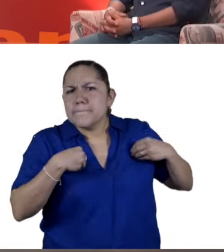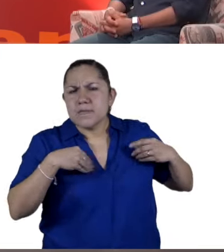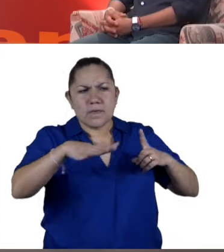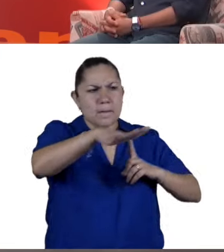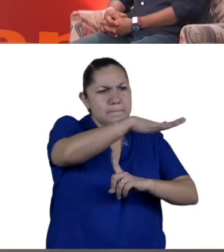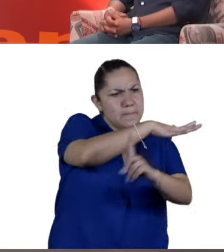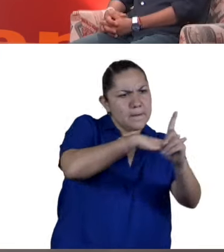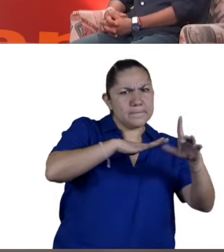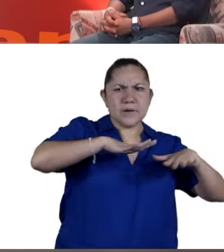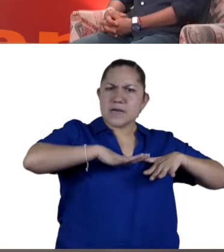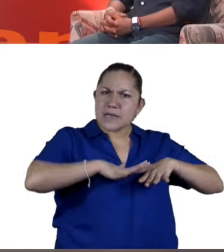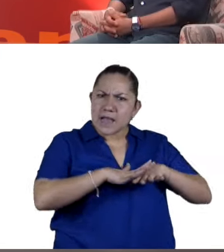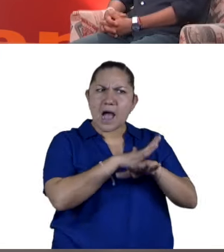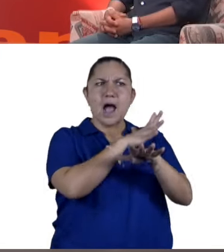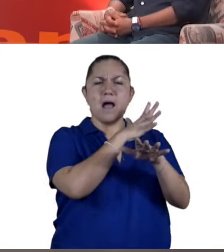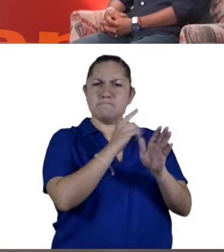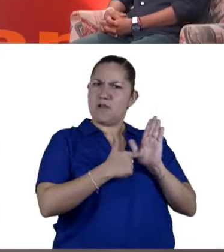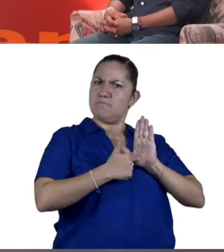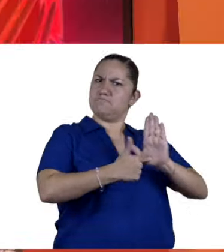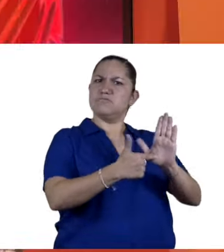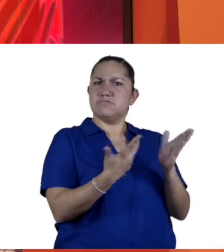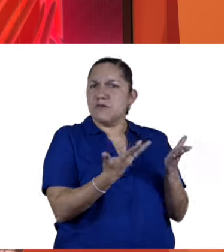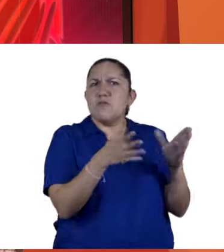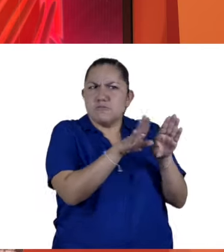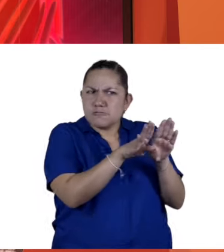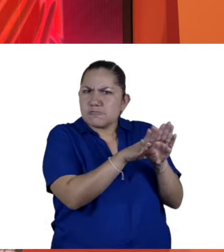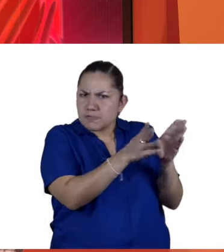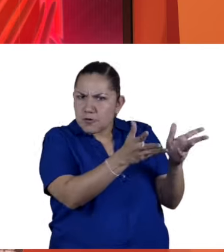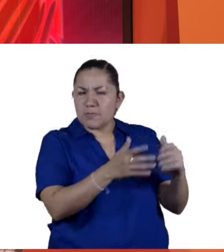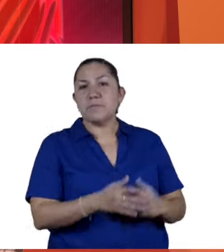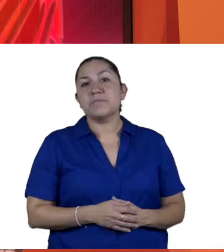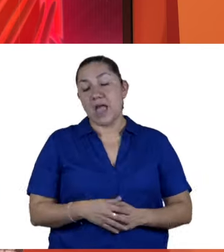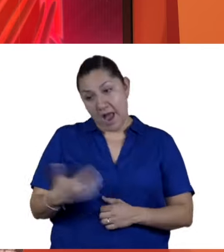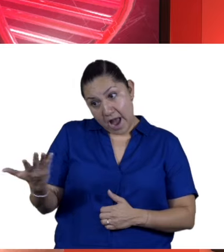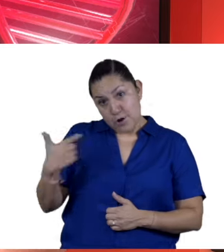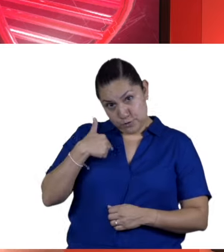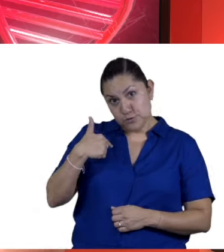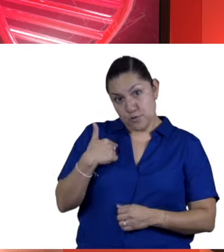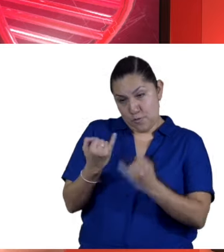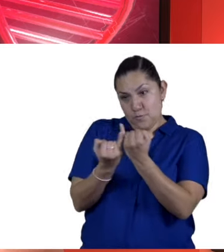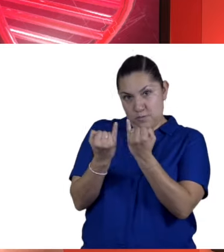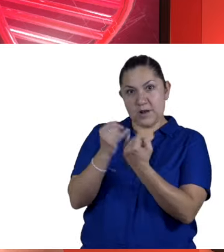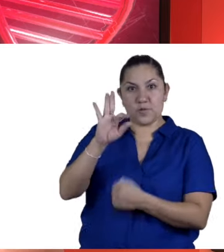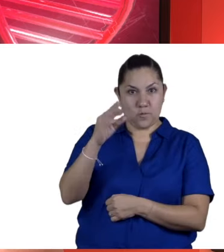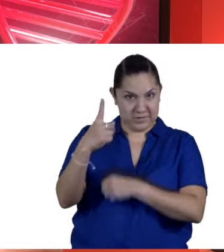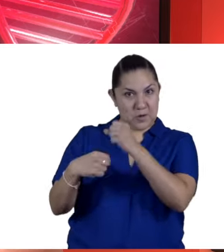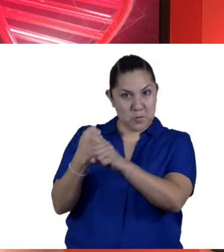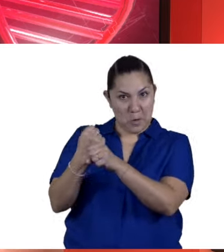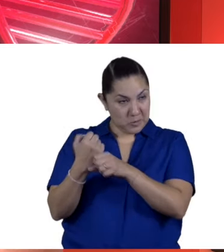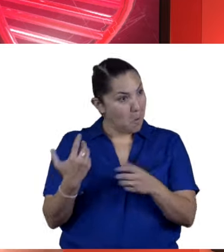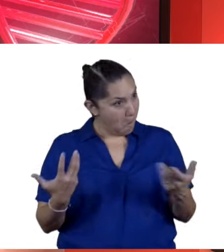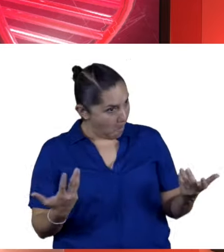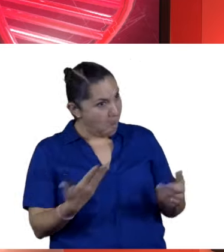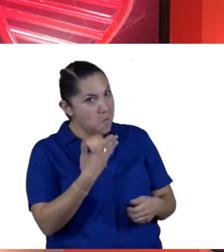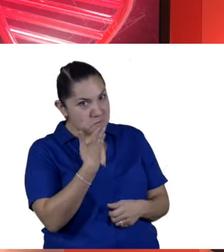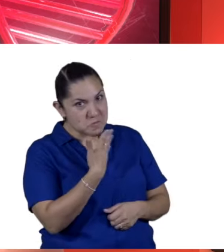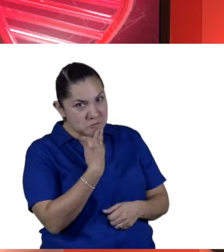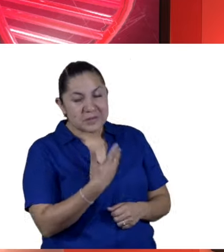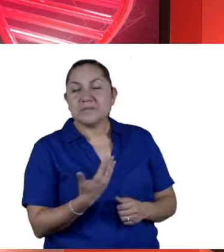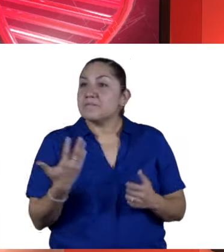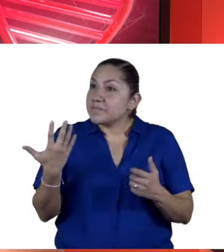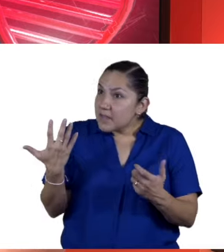dentro de la vida cotidiana? ¿Ya empezamos a tocar un poco la vida cotidiana? Pues bueno, yo también tengo 41 años de edad. ¡Oh, ok!